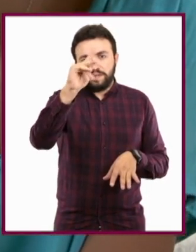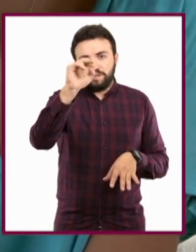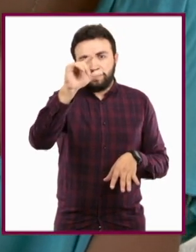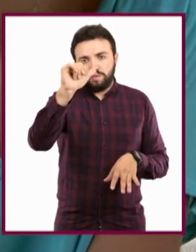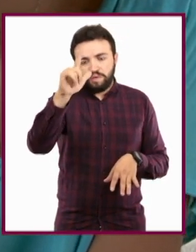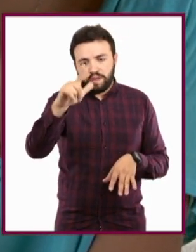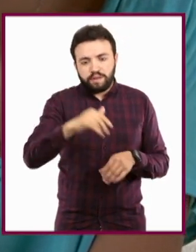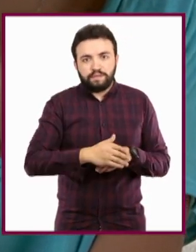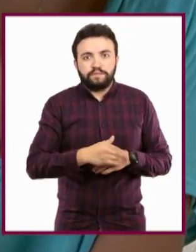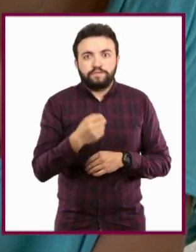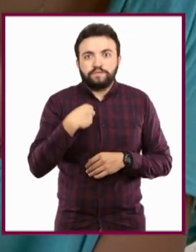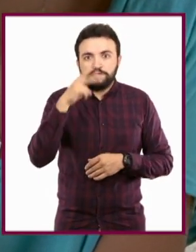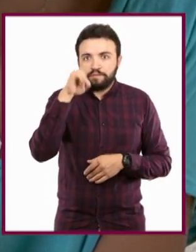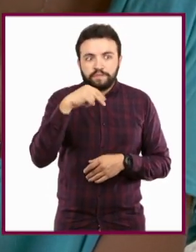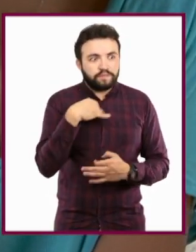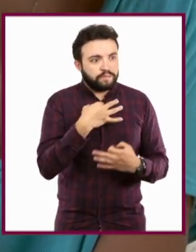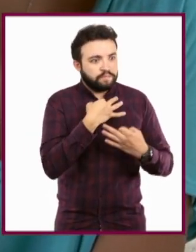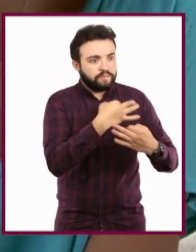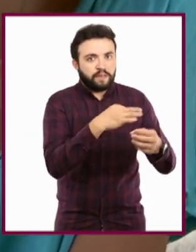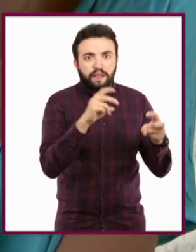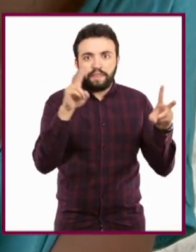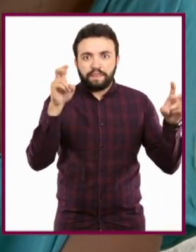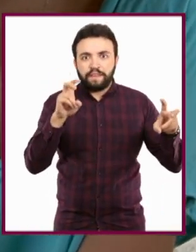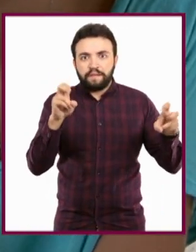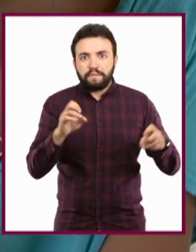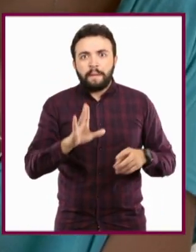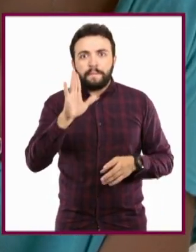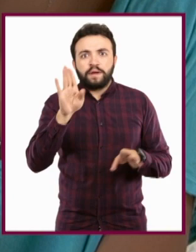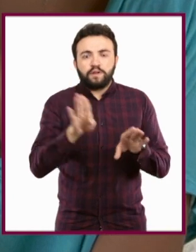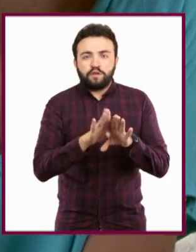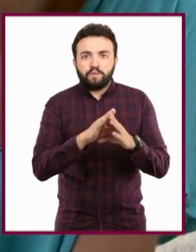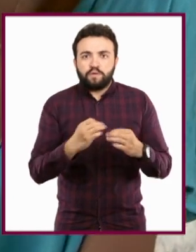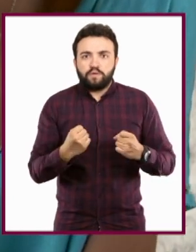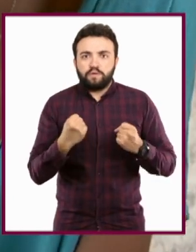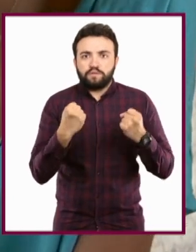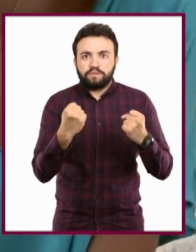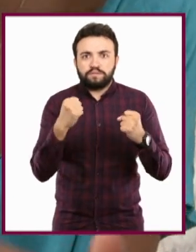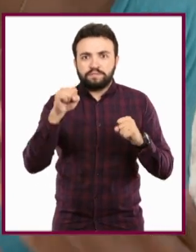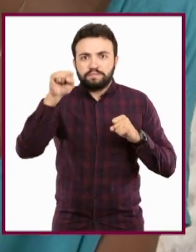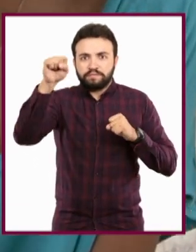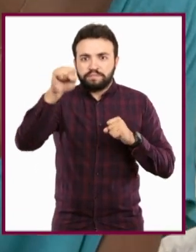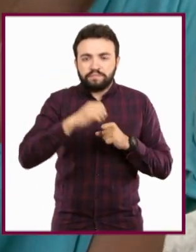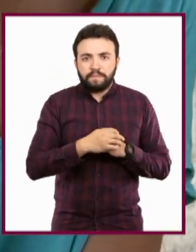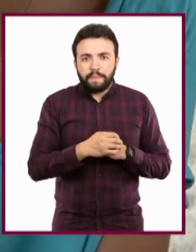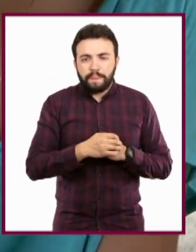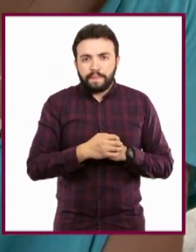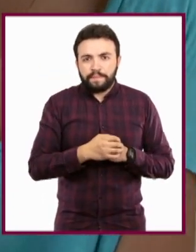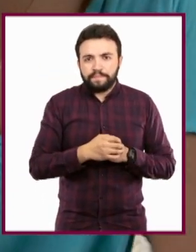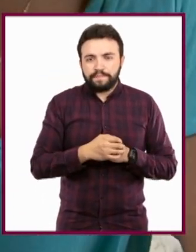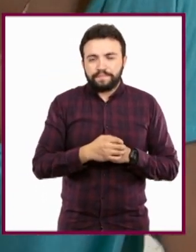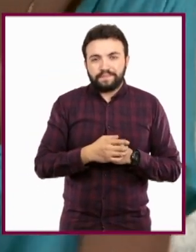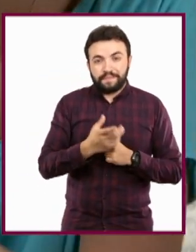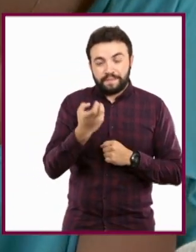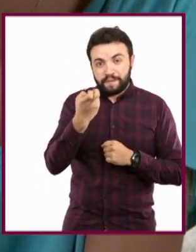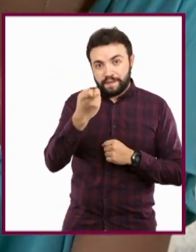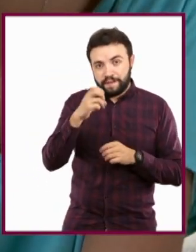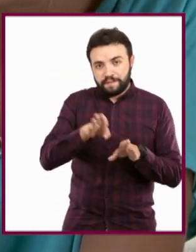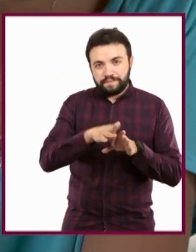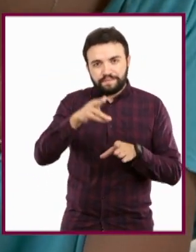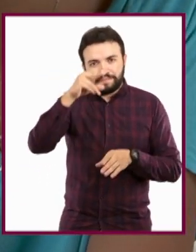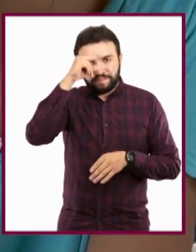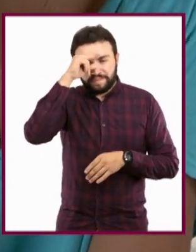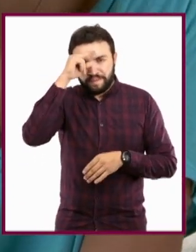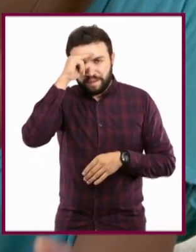Sí, estoy súper picadísimo. Hasta parecen superpoderes. Muy bien. Las personas que tienen una inteligencia